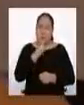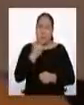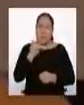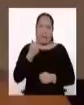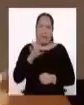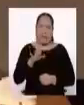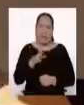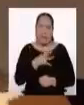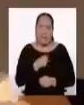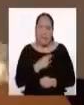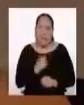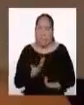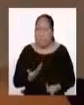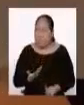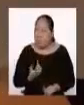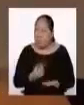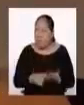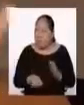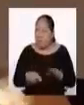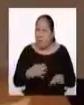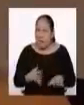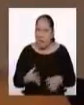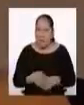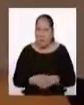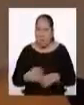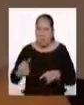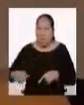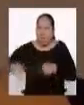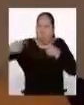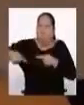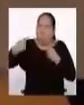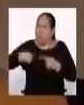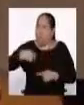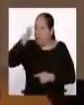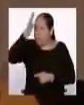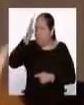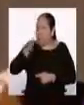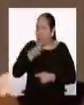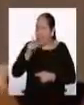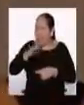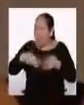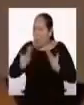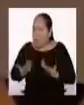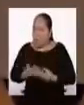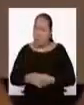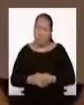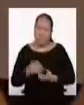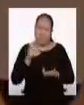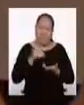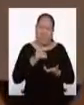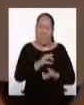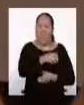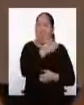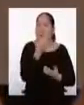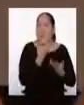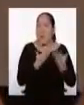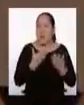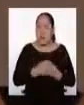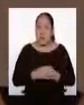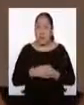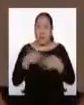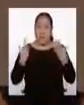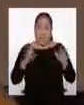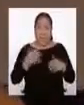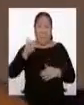hago? Porque 15 años pues no me ponen en guerra con mis papás. Así que empecé a estudiar otra carrera, pero cuando cumplí